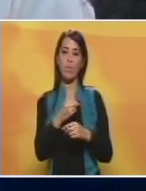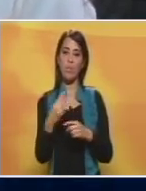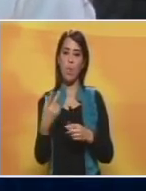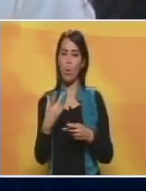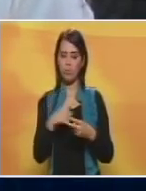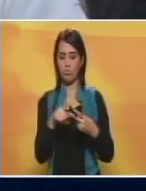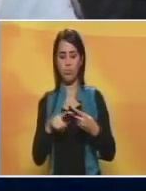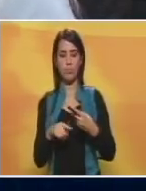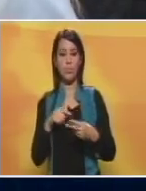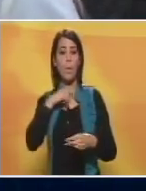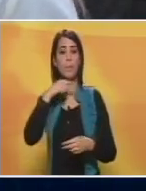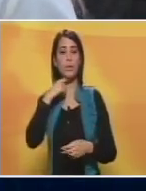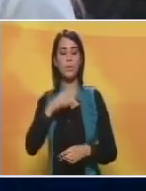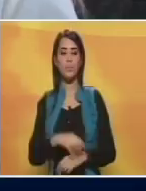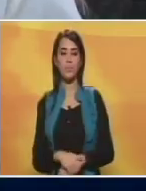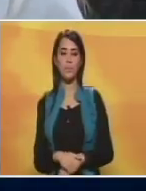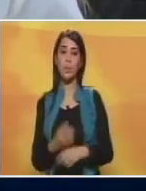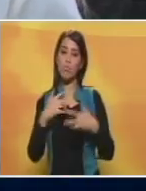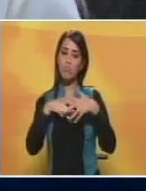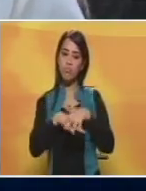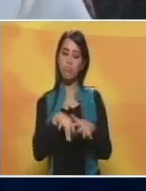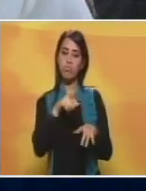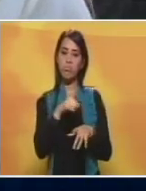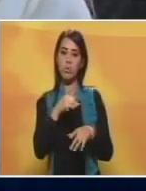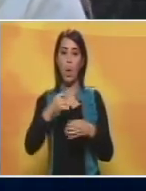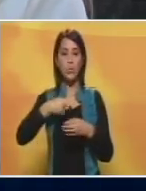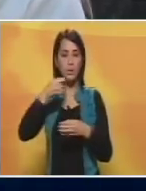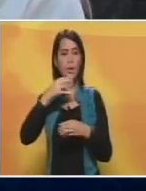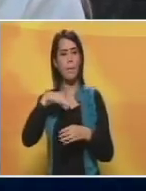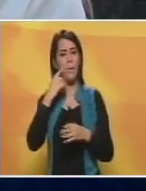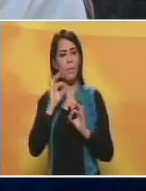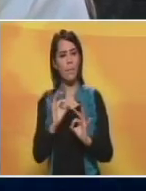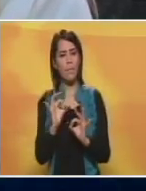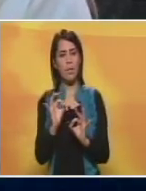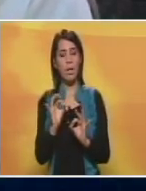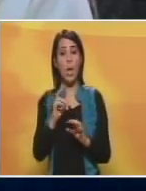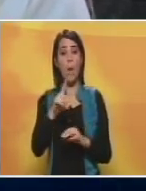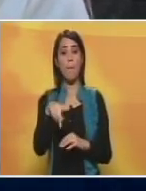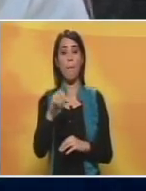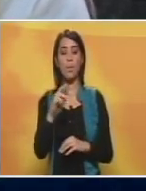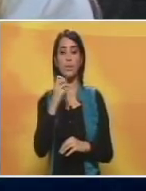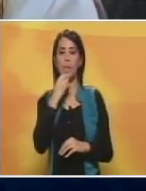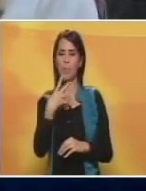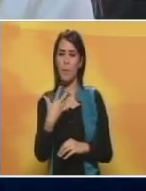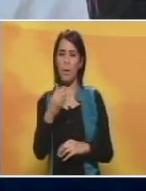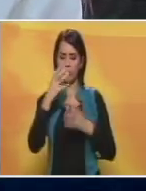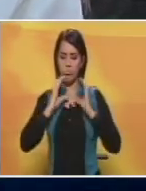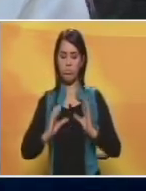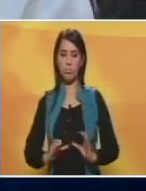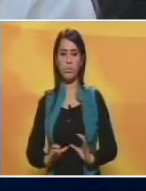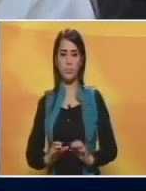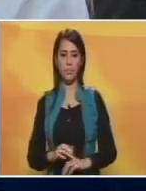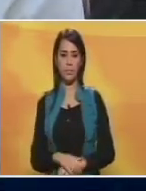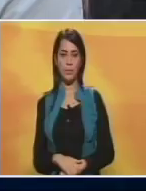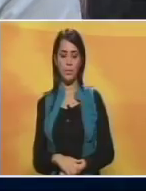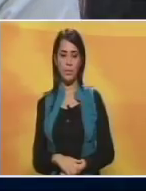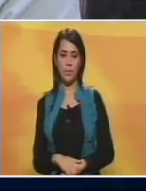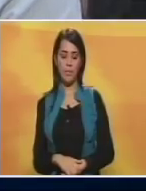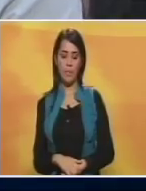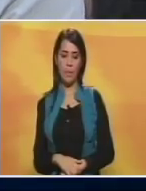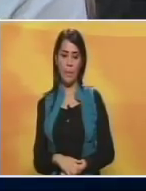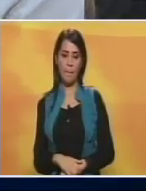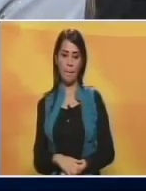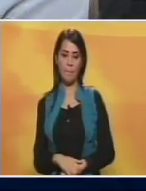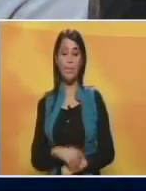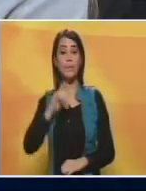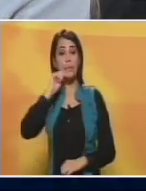frijoles, se tienen que complementar con los cereales para poder formar una proteína de buena calidad, como la es la proteína